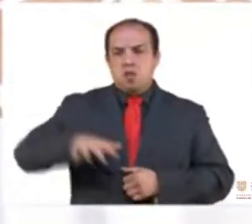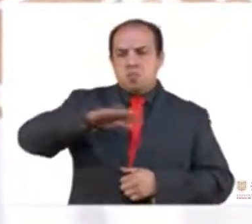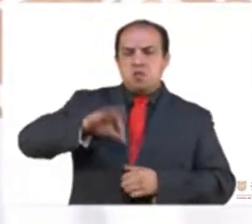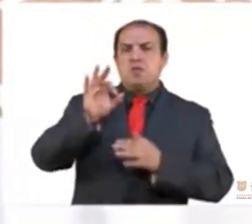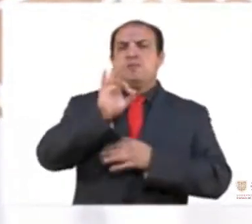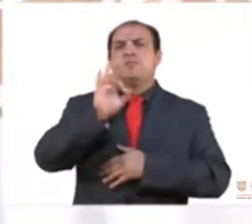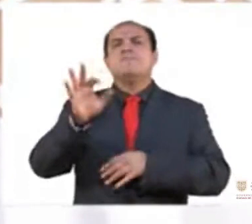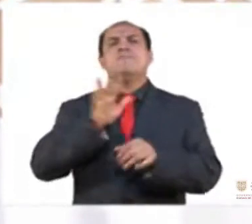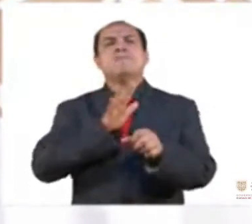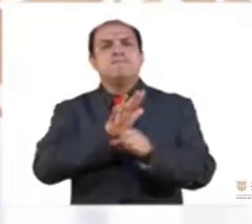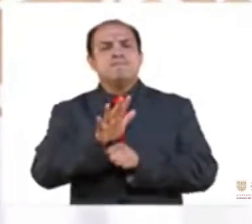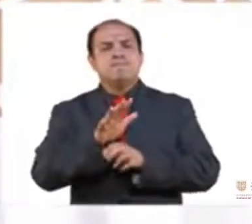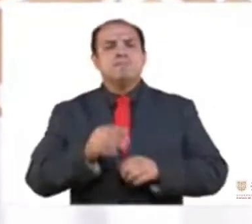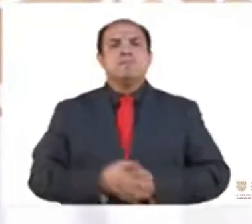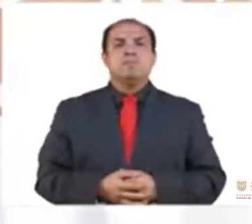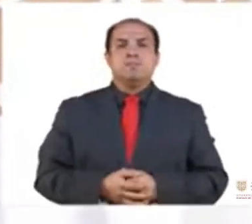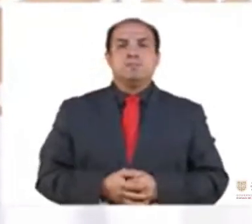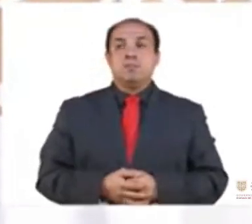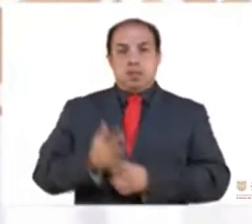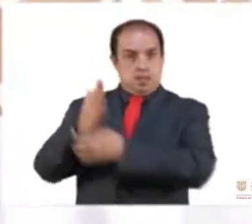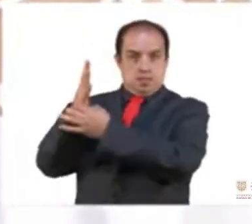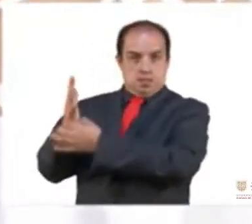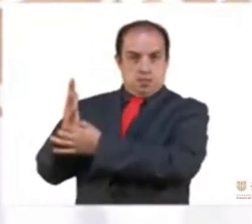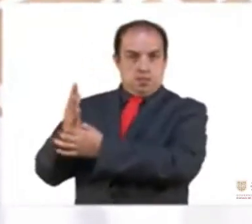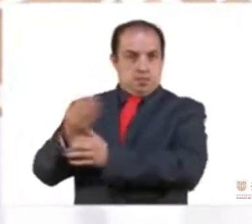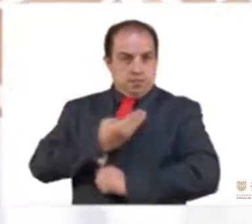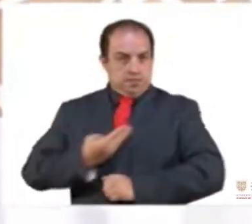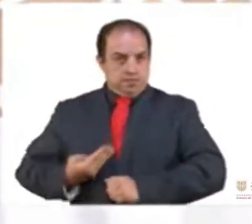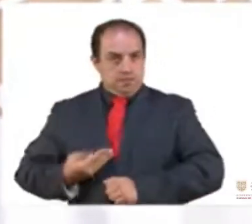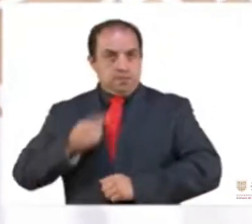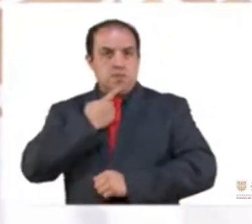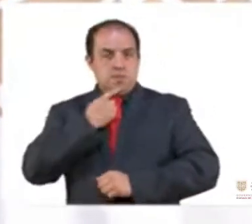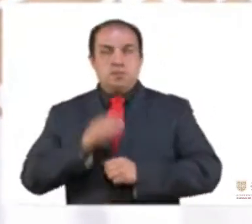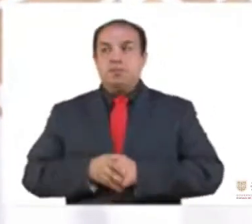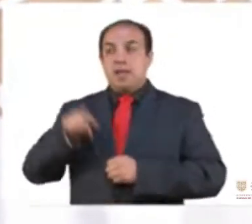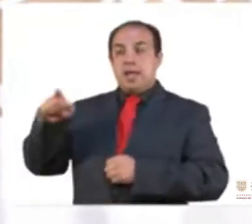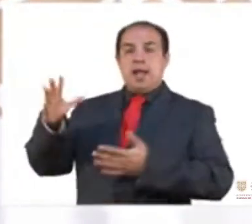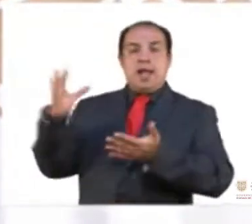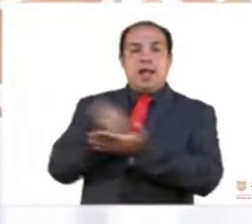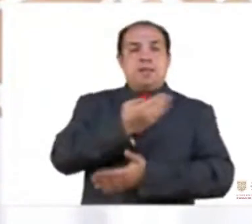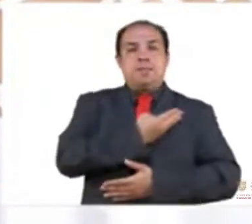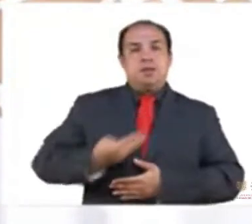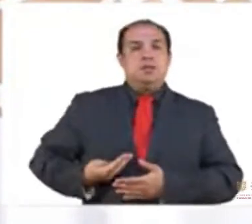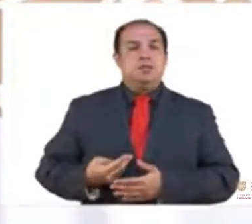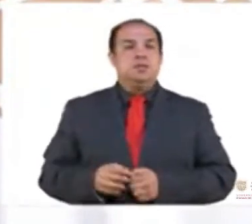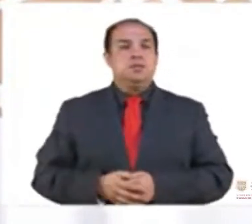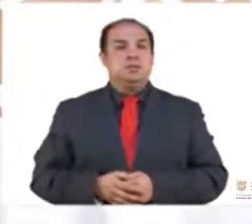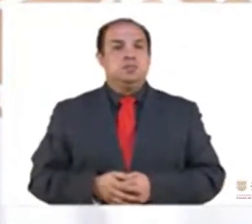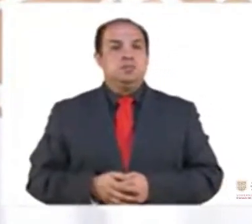fue, donde él dice que es cuando él llegue a presidente no va a haber